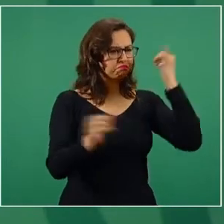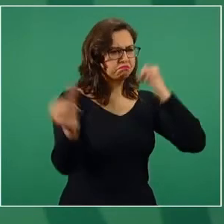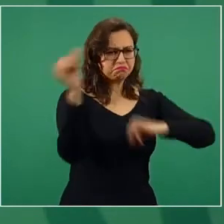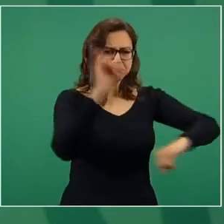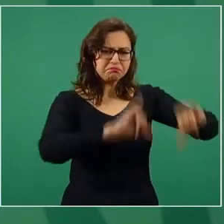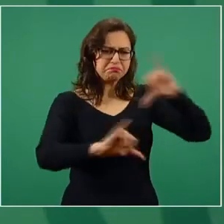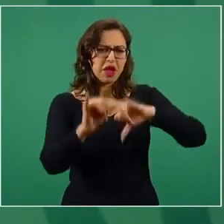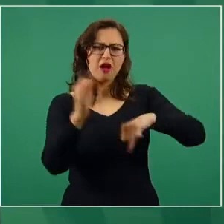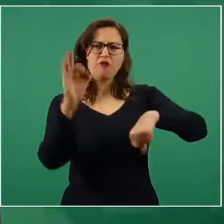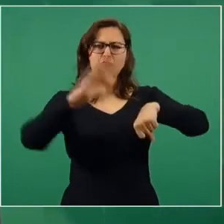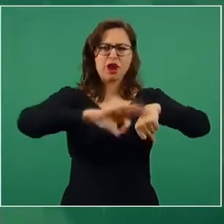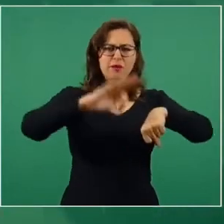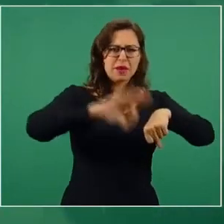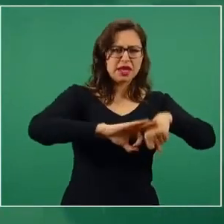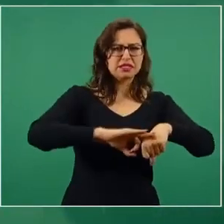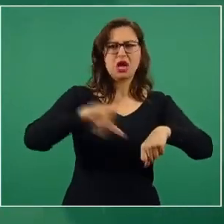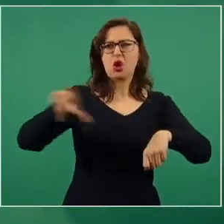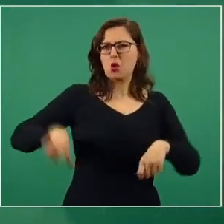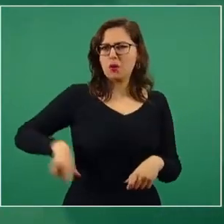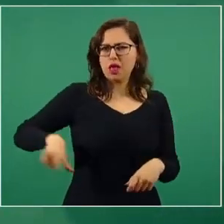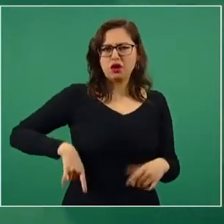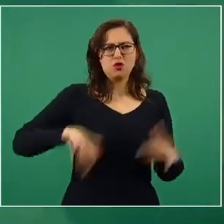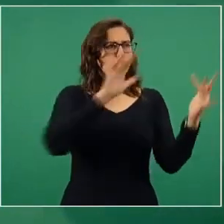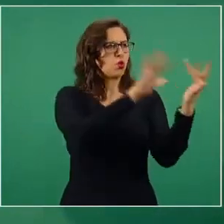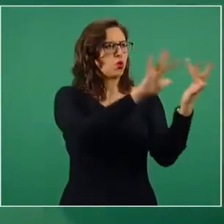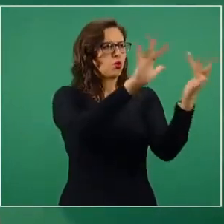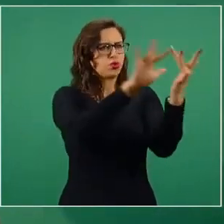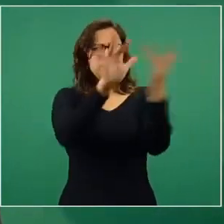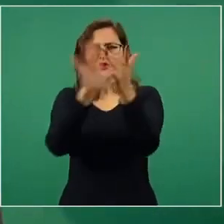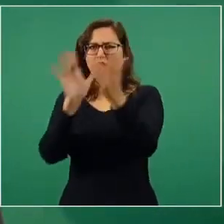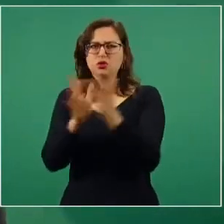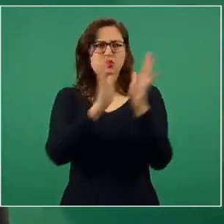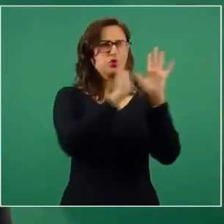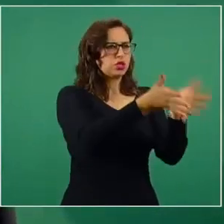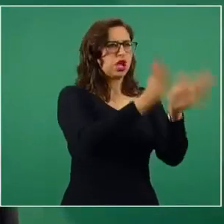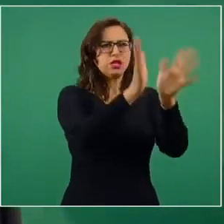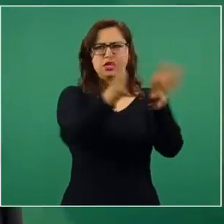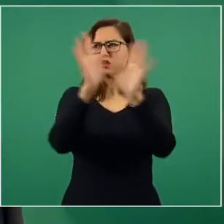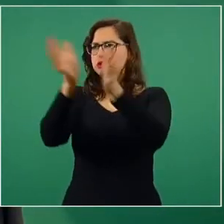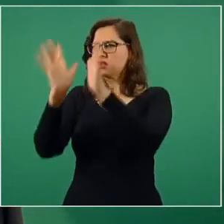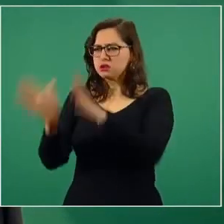buena relación con los gobiernos. Esto que hicieron, por ejemplo, los